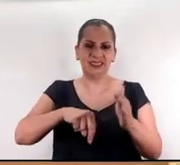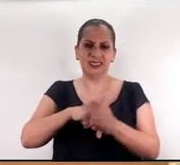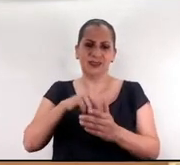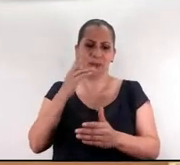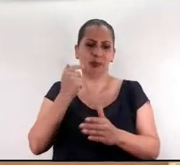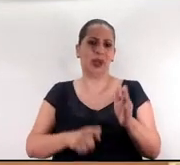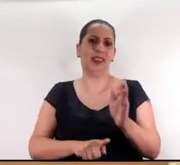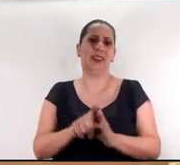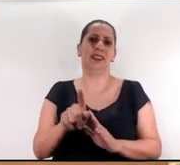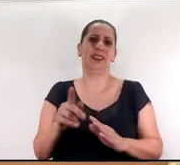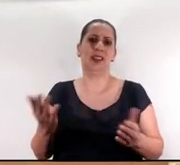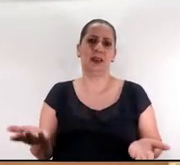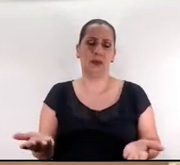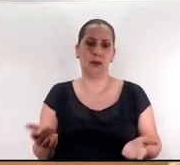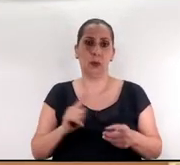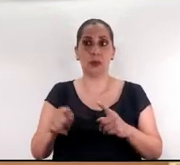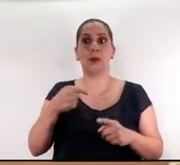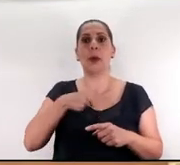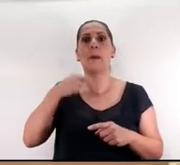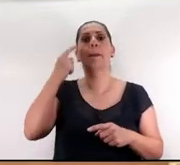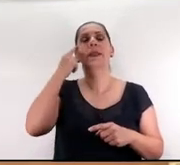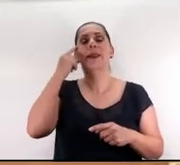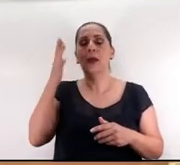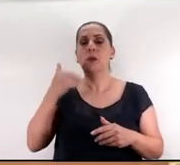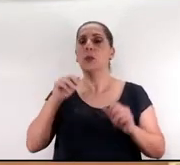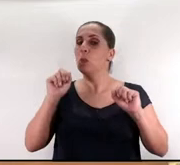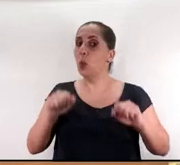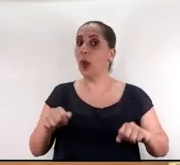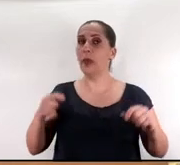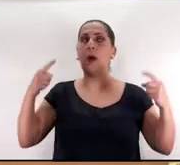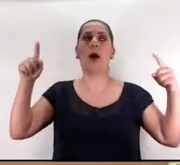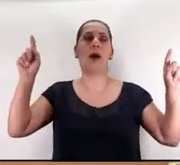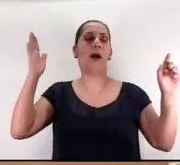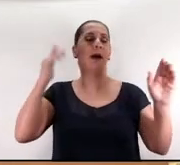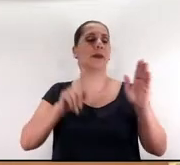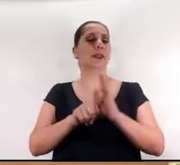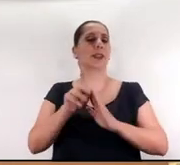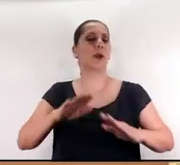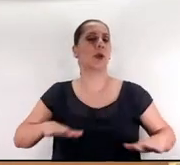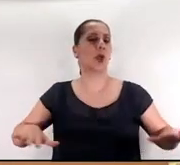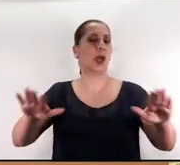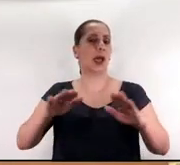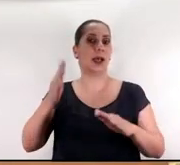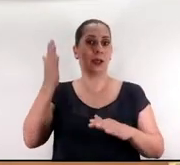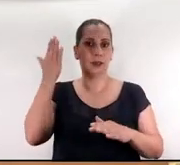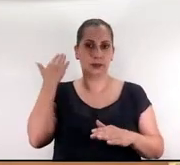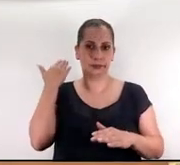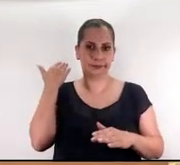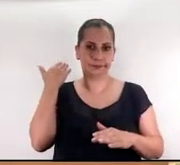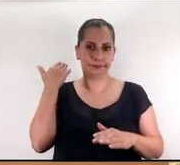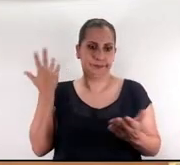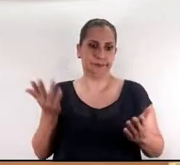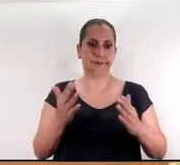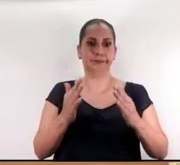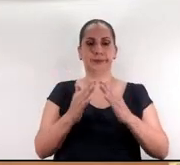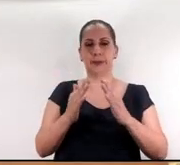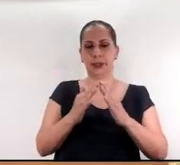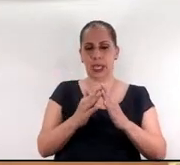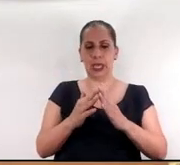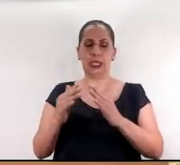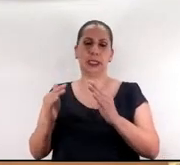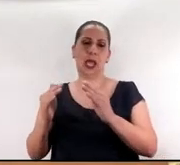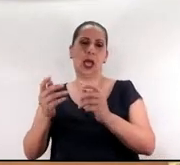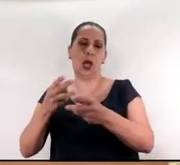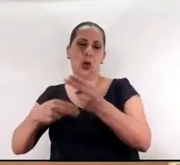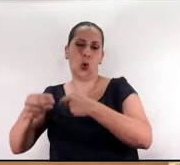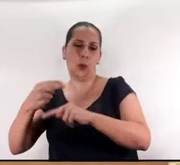para desarrollar, digamos, armónicamente la relación con el entorno, digamos, de la vivienda, del comercio, de